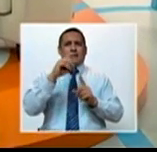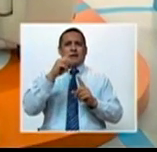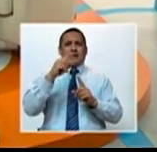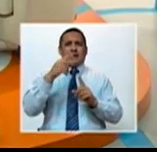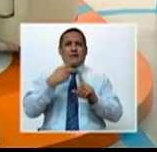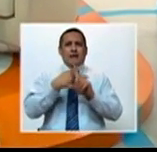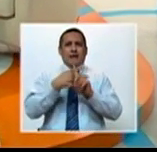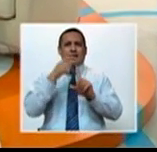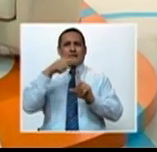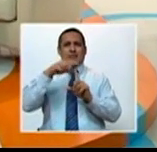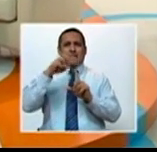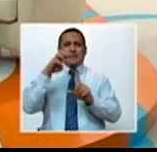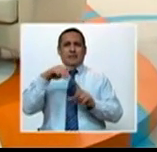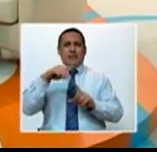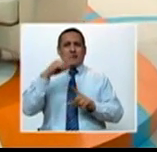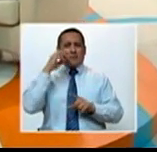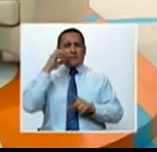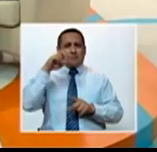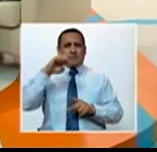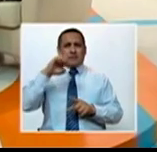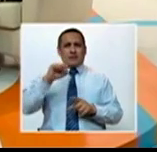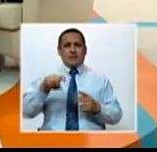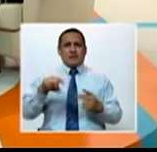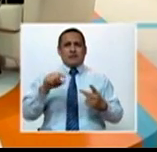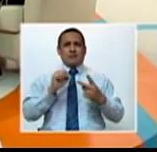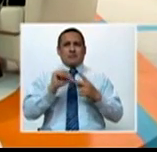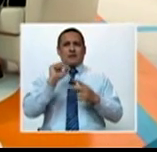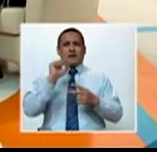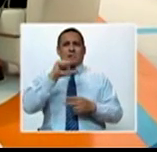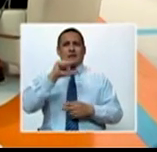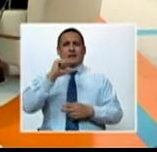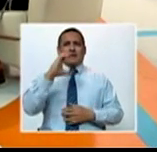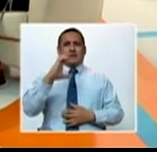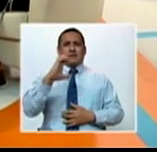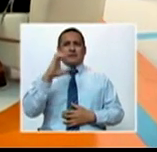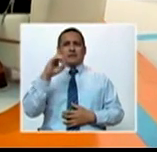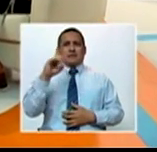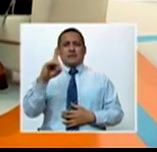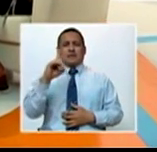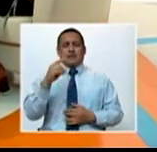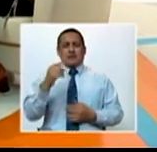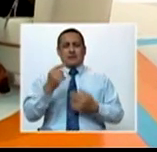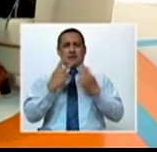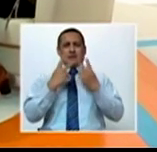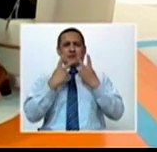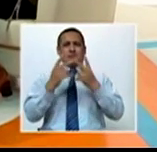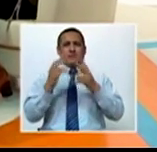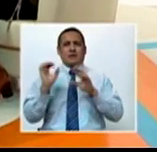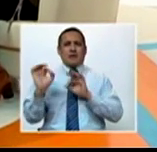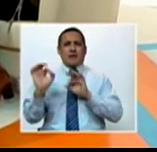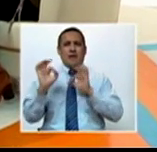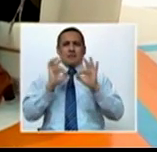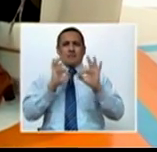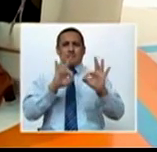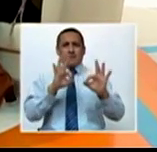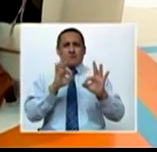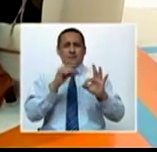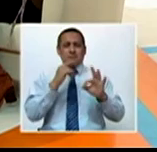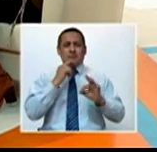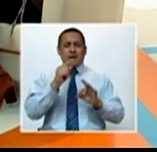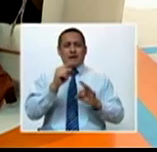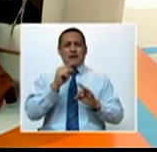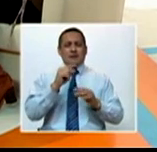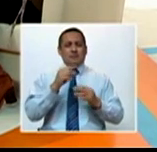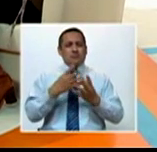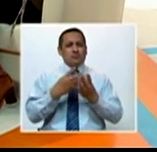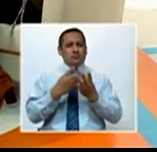ángel, tenemos el LSD, la misma metanfetamina, que